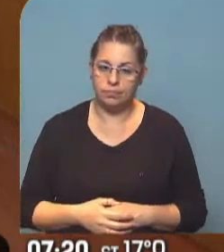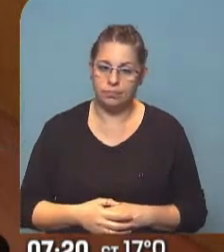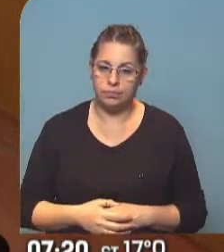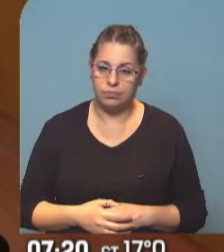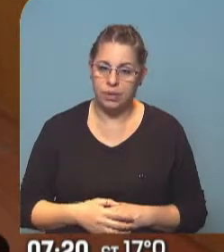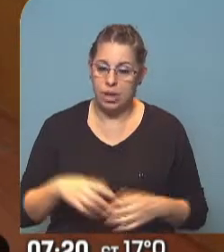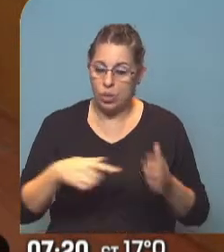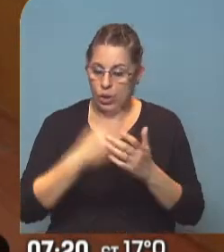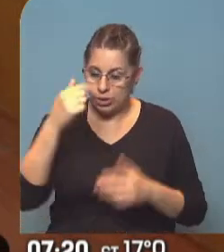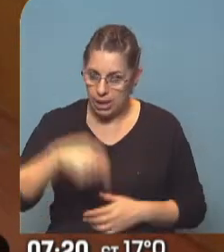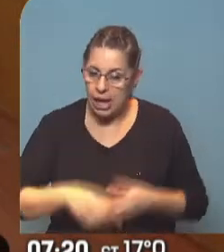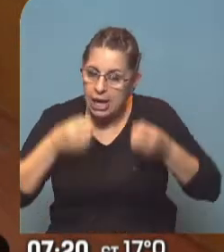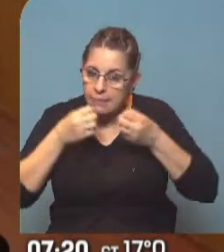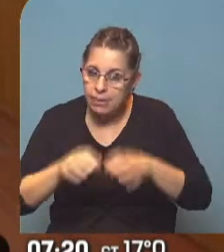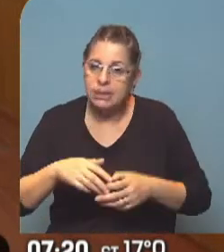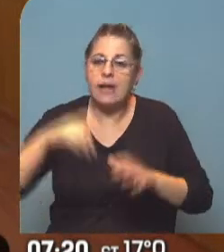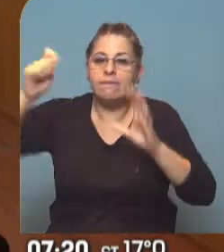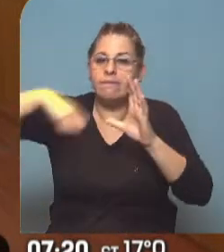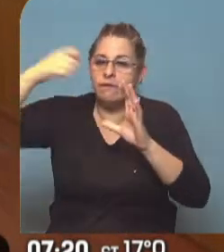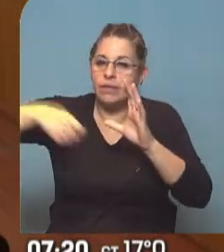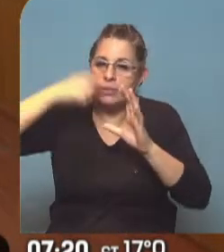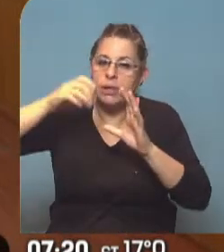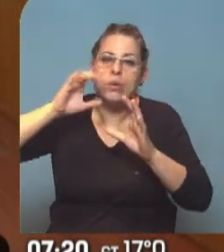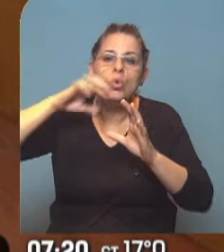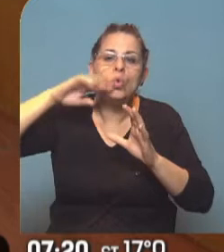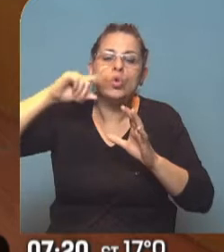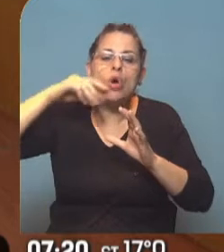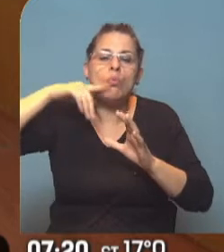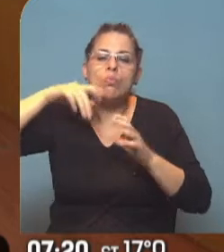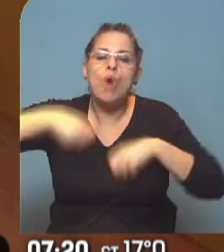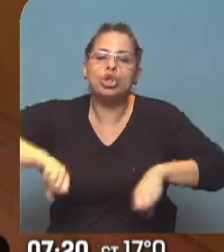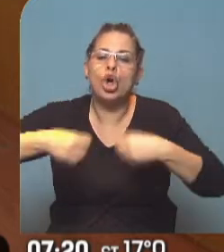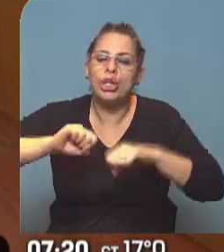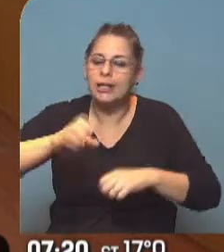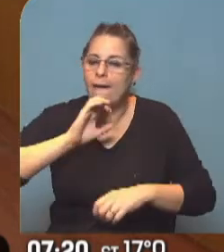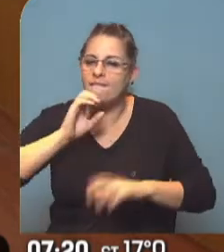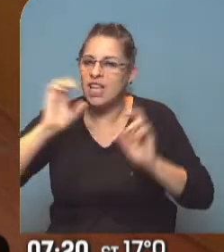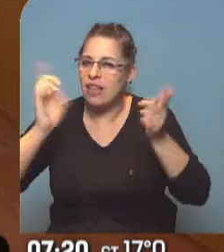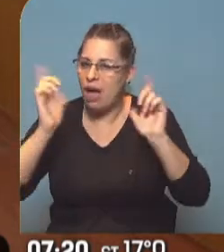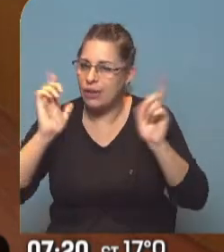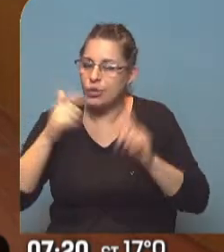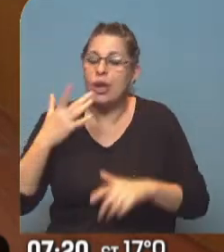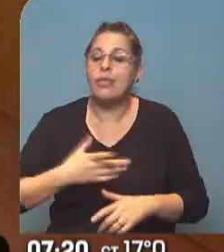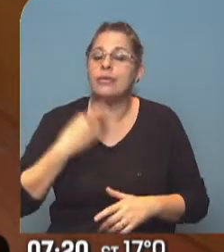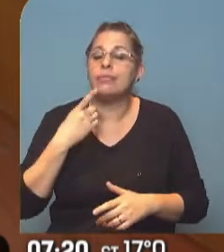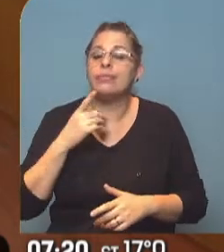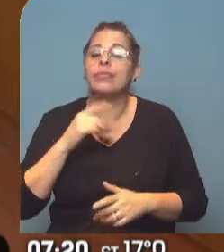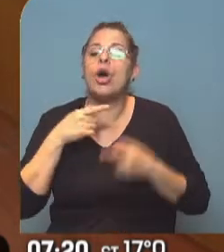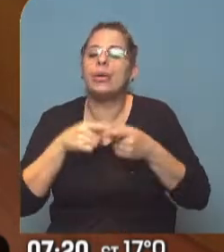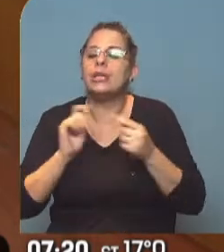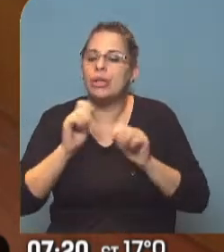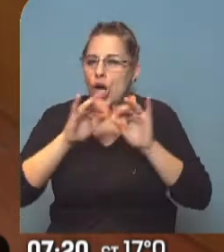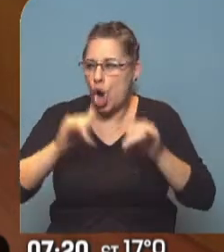Se inició en la ciudad de Buenos Aires el rodaje de Bruno Motoneta. Se trata de una comedia de aventuras dirigida al público